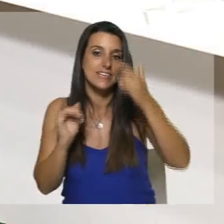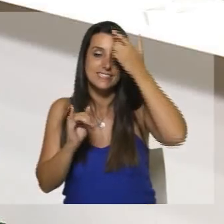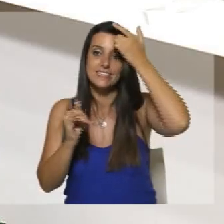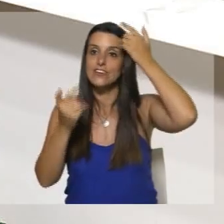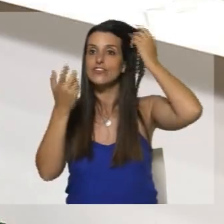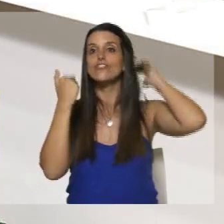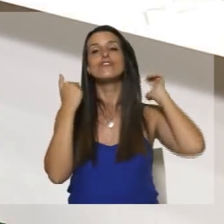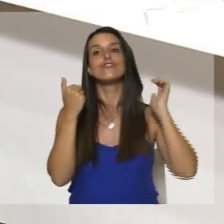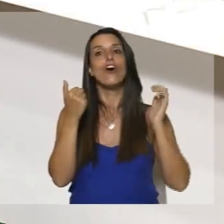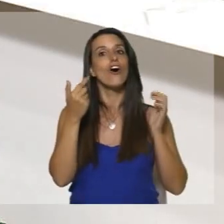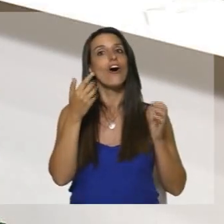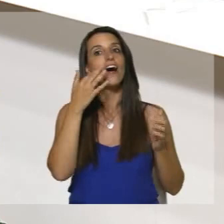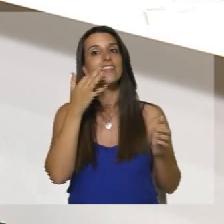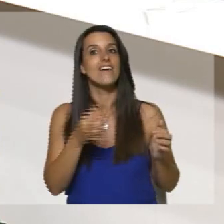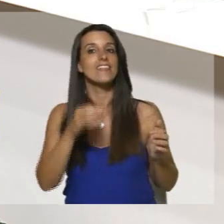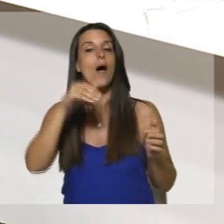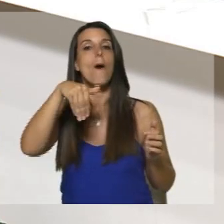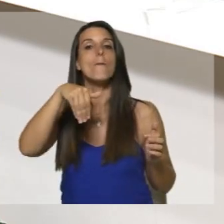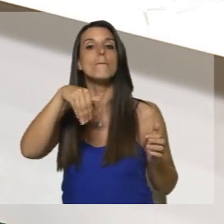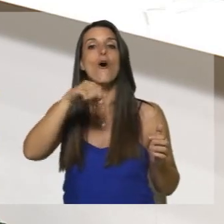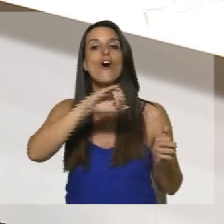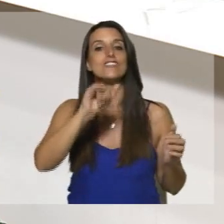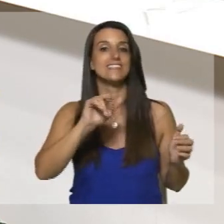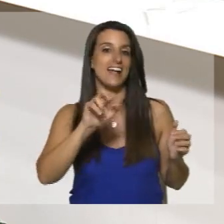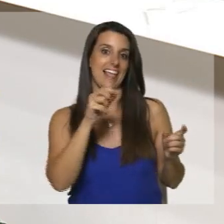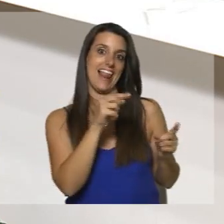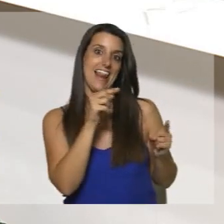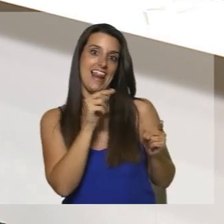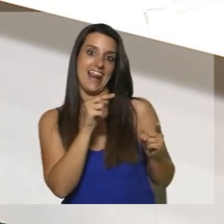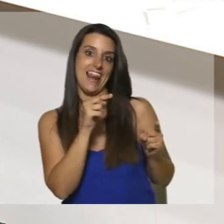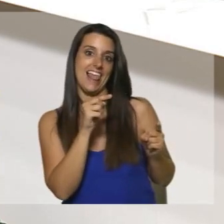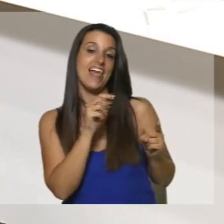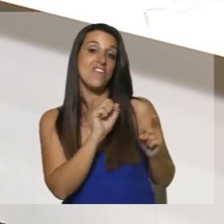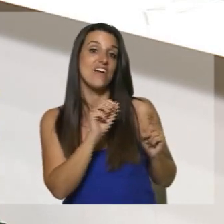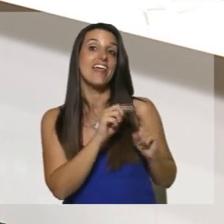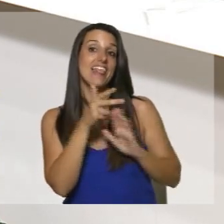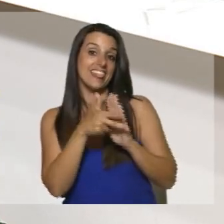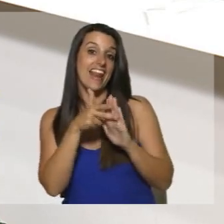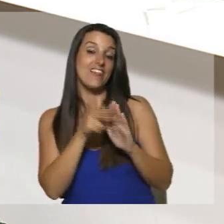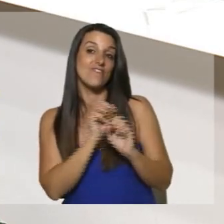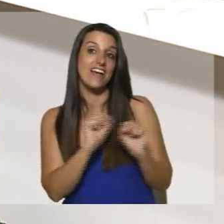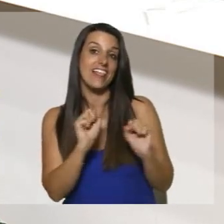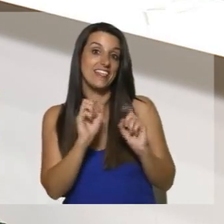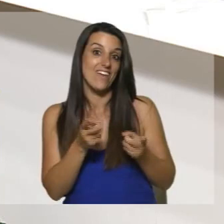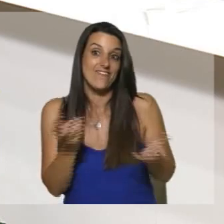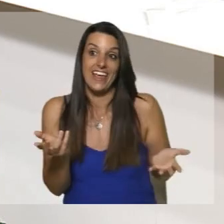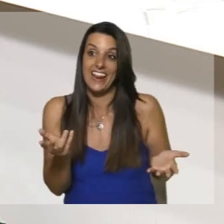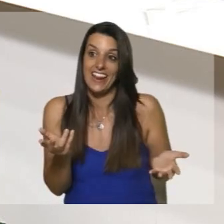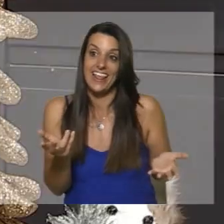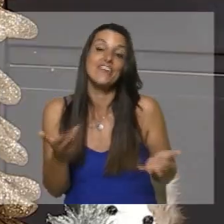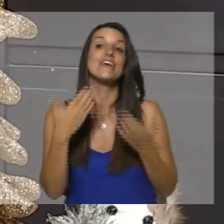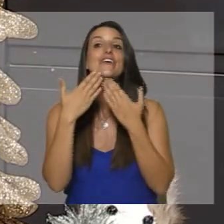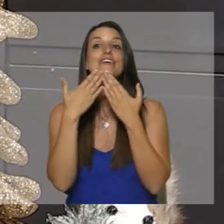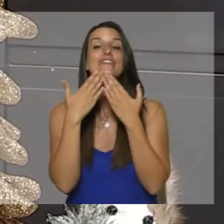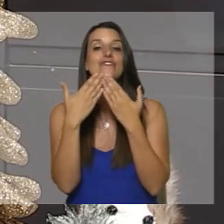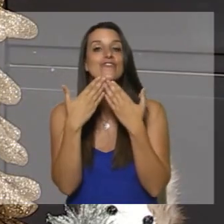a Mozart, realmente. No. Sí. Bueno, pero Mozart puede ir al subte también, ¿no? Dicen. Chiquines, gracias por acompañarnos. No,